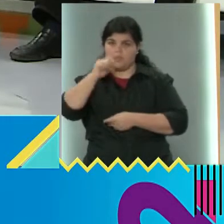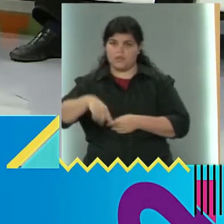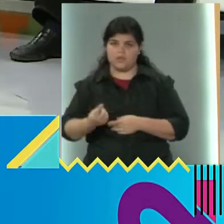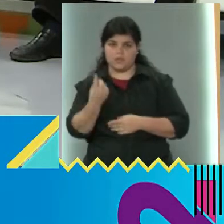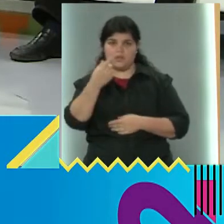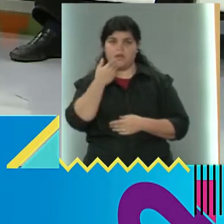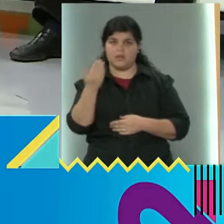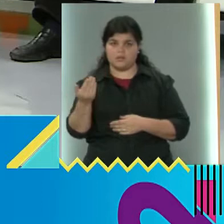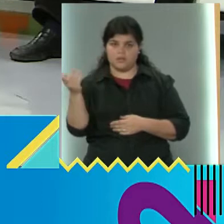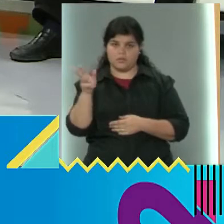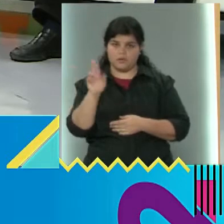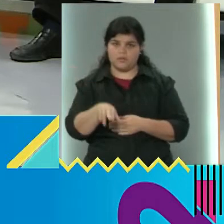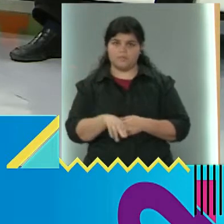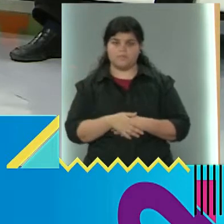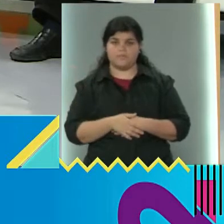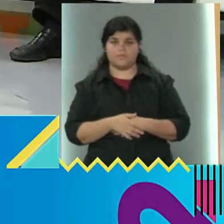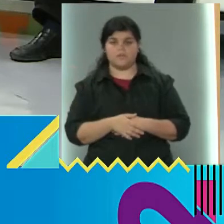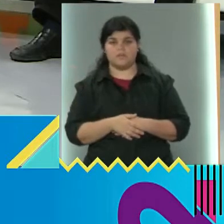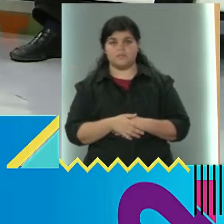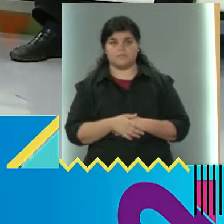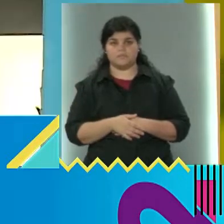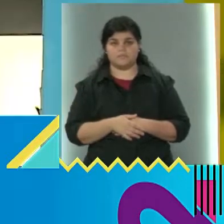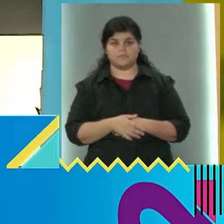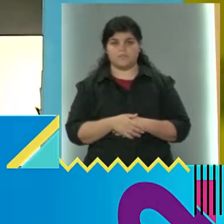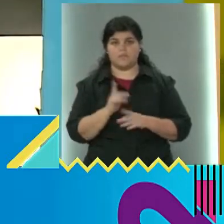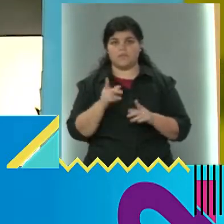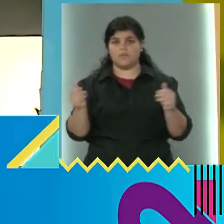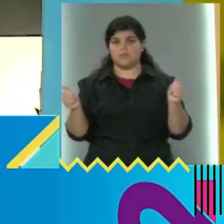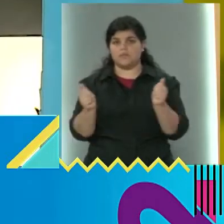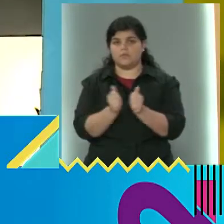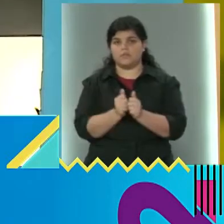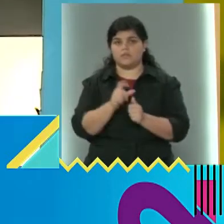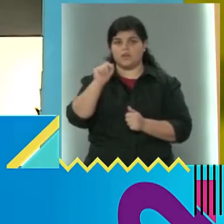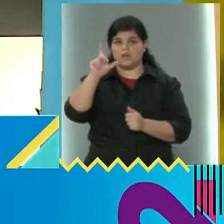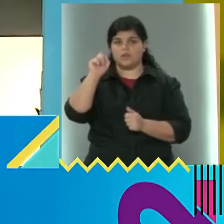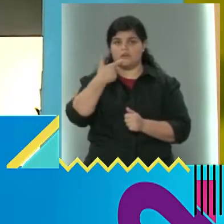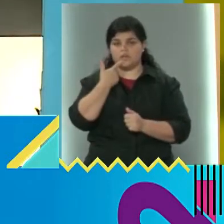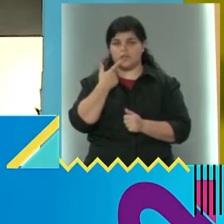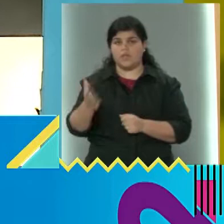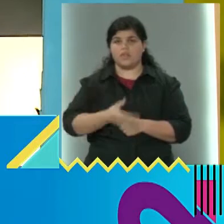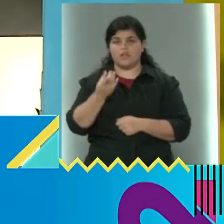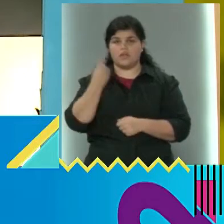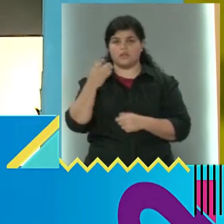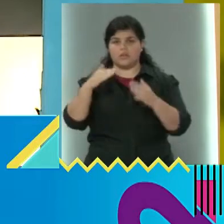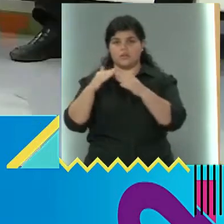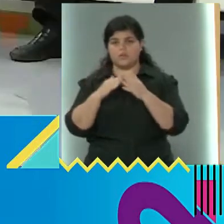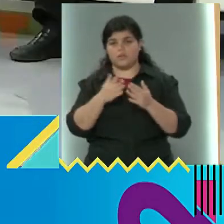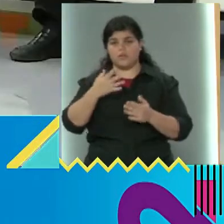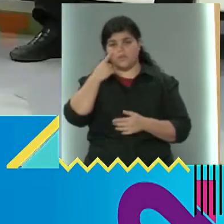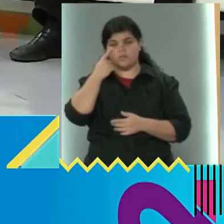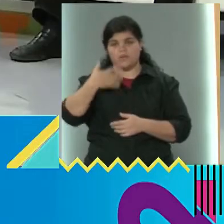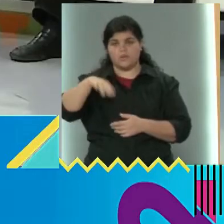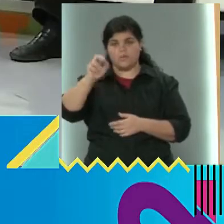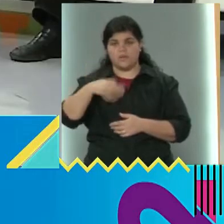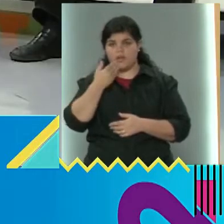muchísimas gracias nuevamente. Encantado, gracias por la invitación. También está con nosotros Carlos Escaglia, director de vivienda de la Municipalidad de Guaymallén. Muchísimas gracias, Carlos,